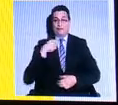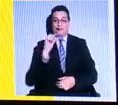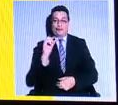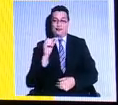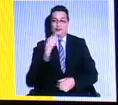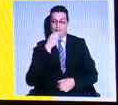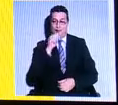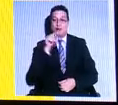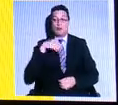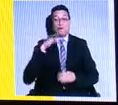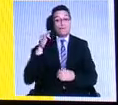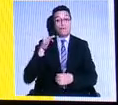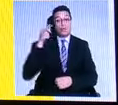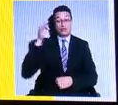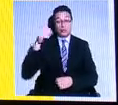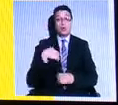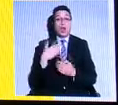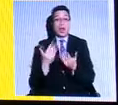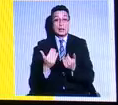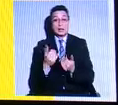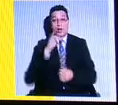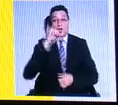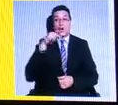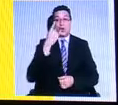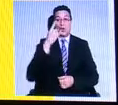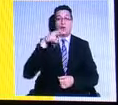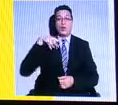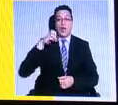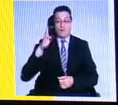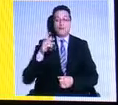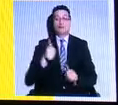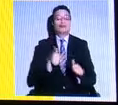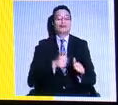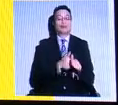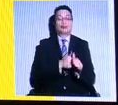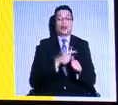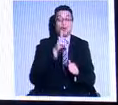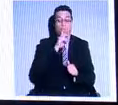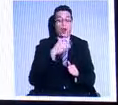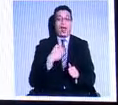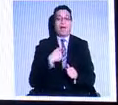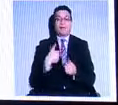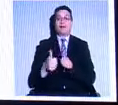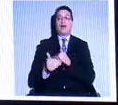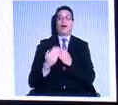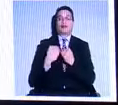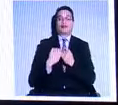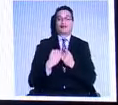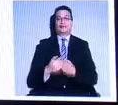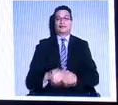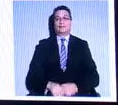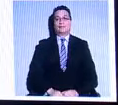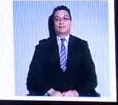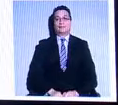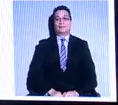en el futuro lo llegara a necesitar, JUNAEB estará ahí para apoyarla tal como lo hizo conmigo.